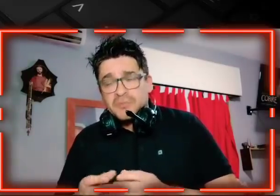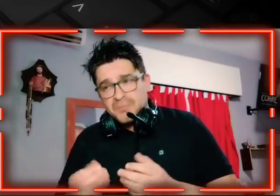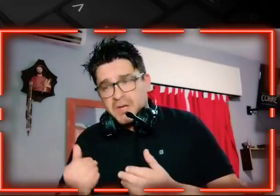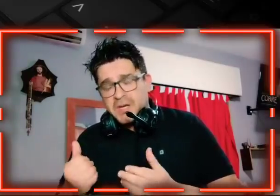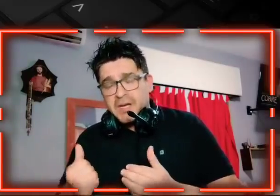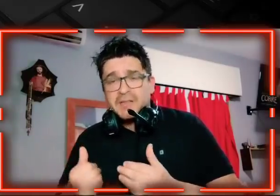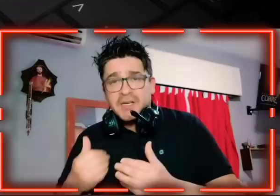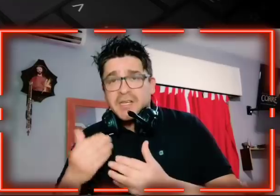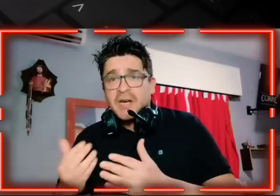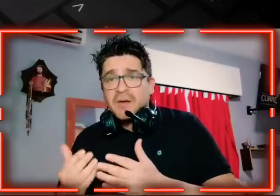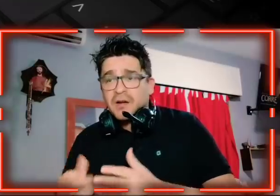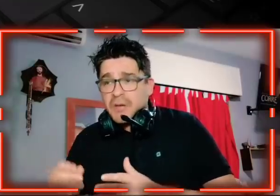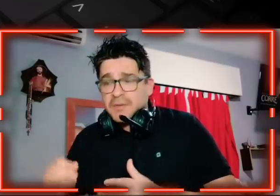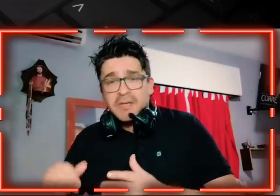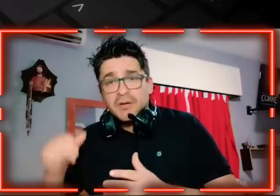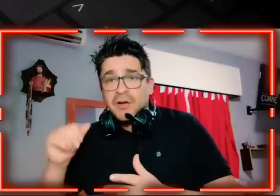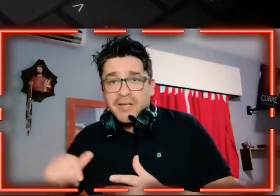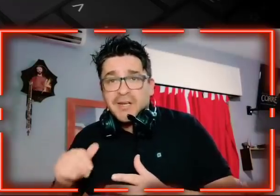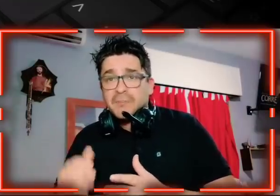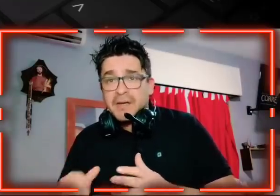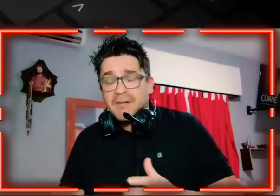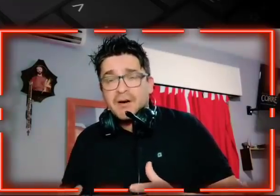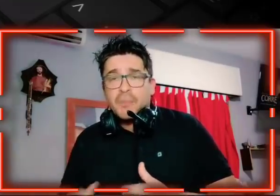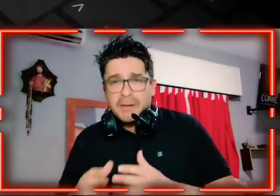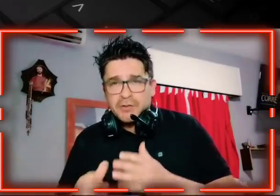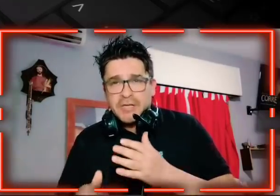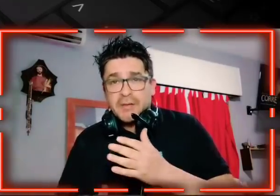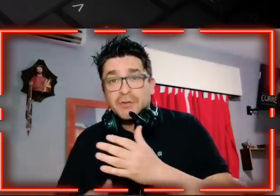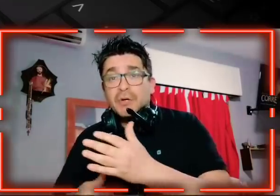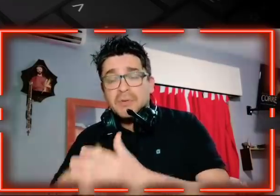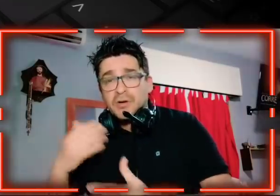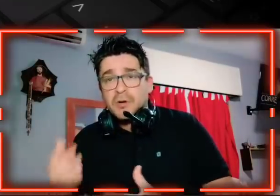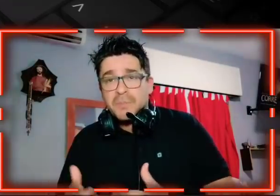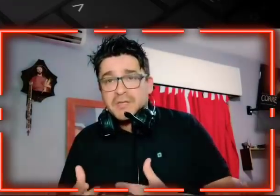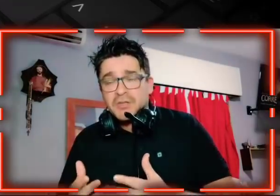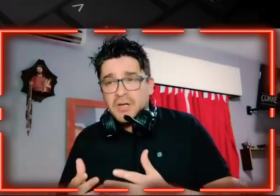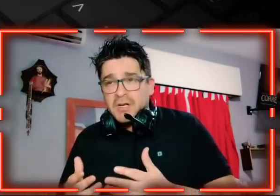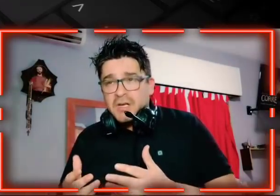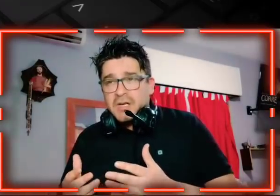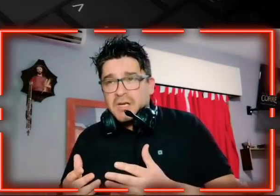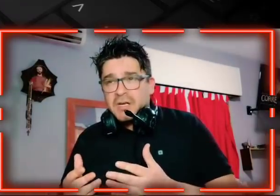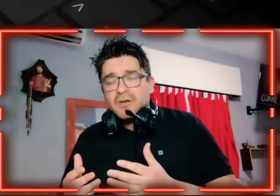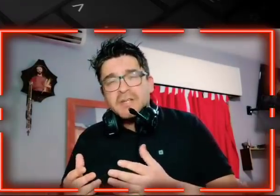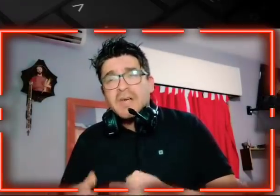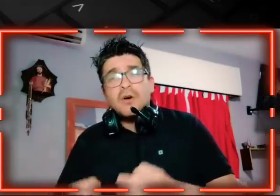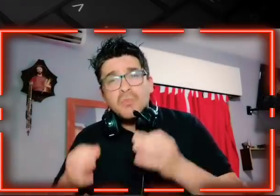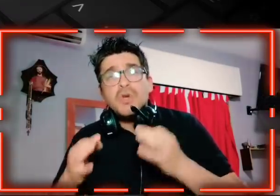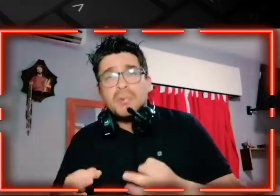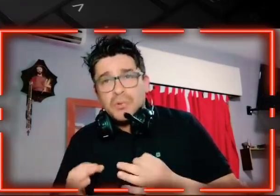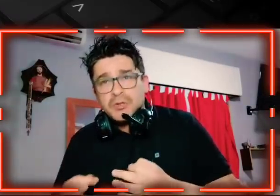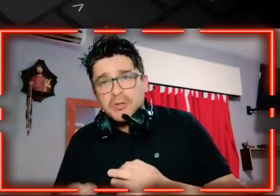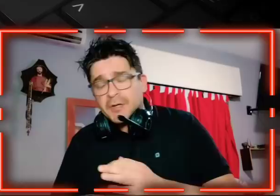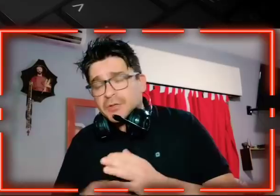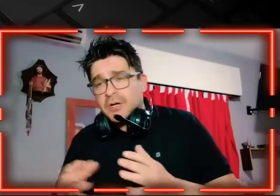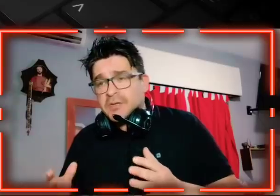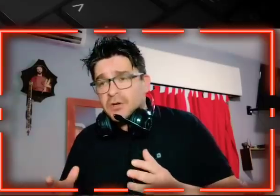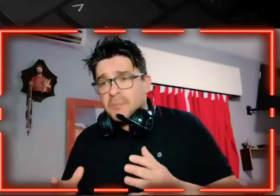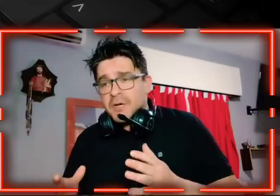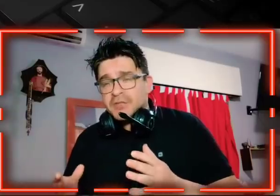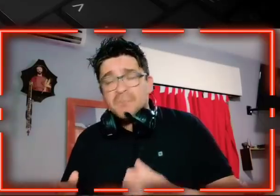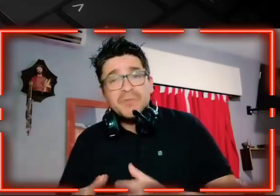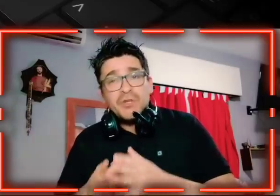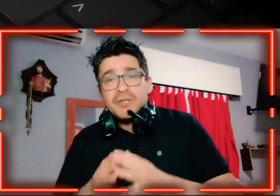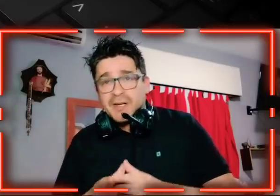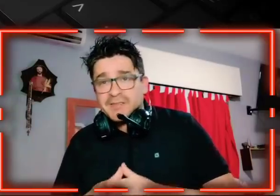5 minutos. La gente que quiera verlo, obviamente dejo un link ahí abajo para que ustedes vean todo el video completo. Creo que es algo muy productivo ver todo